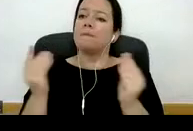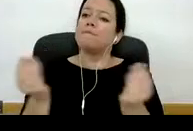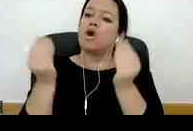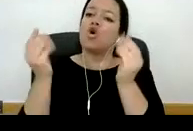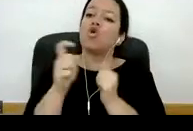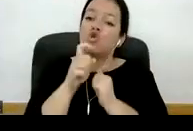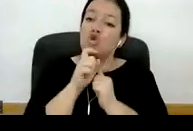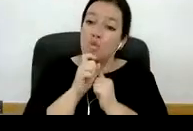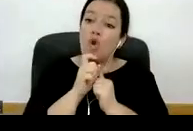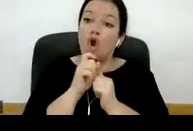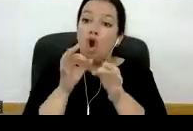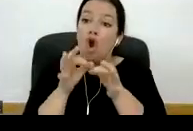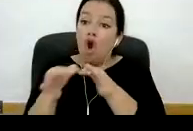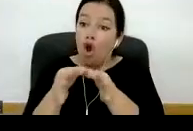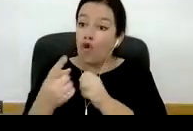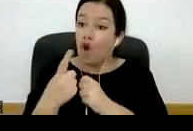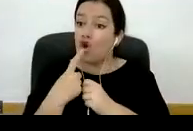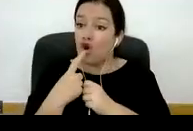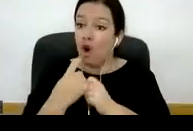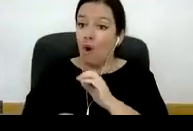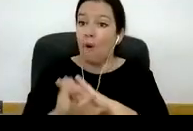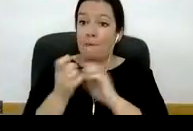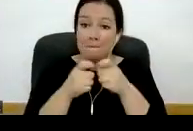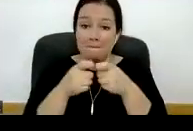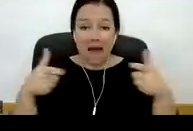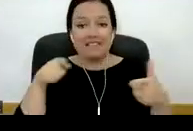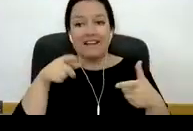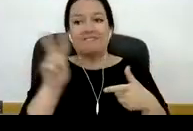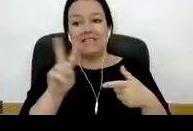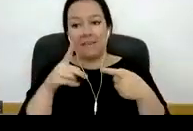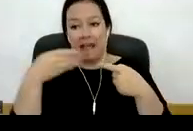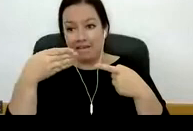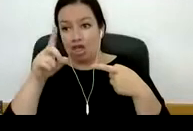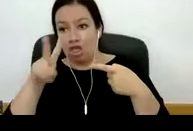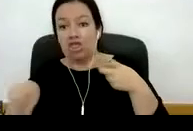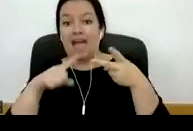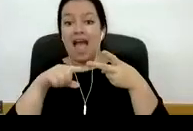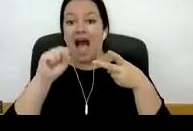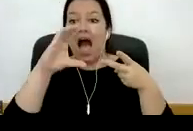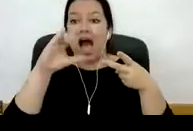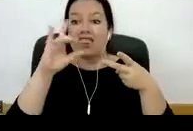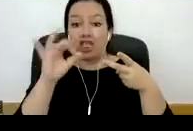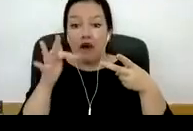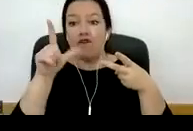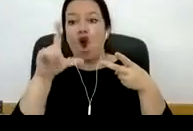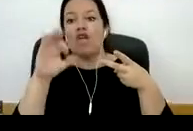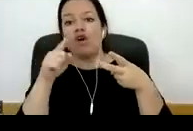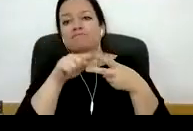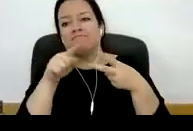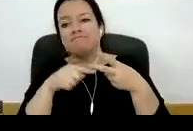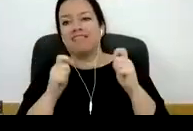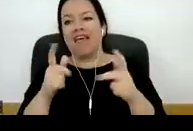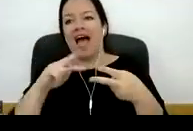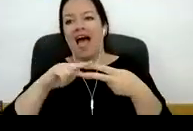de producción de glóbulos rojos, el ácido fólico y la vitamina B12 están muy implicadas en ese proceso de maduración del ADN y, por tanto,